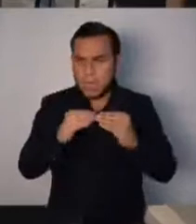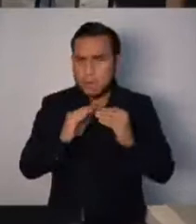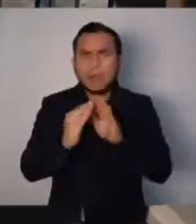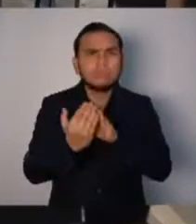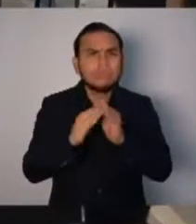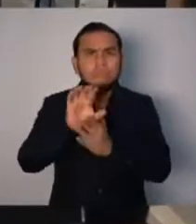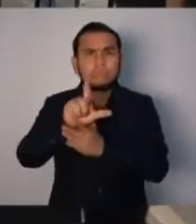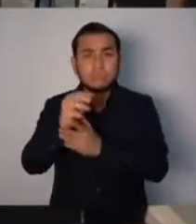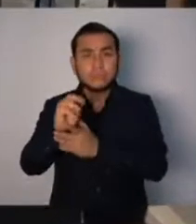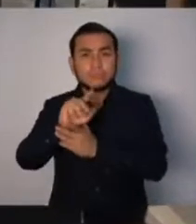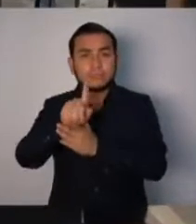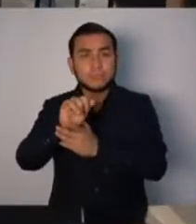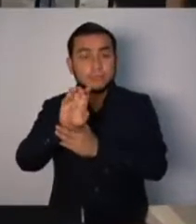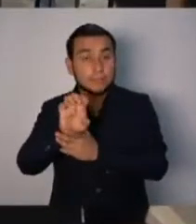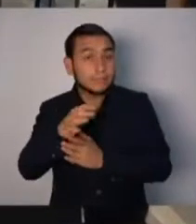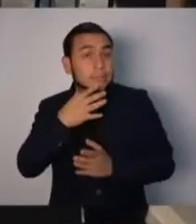que fue lo que pasó